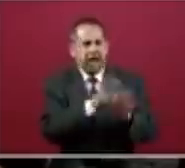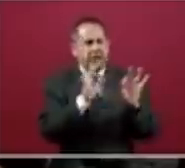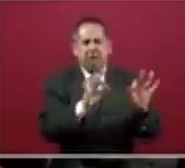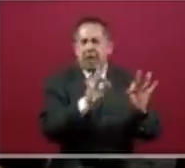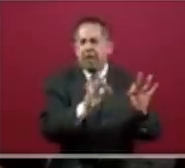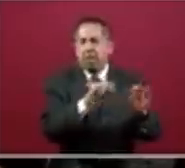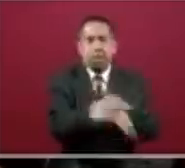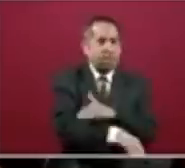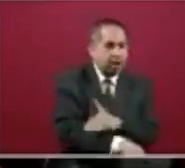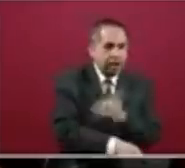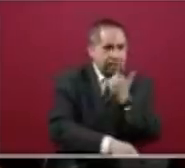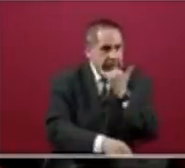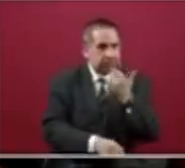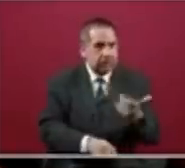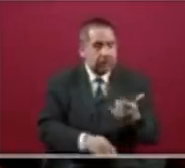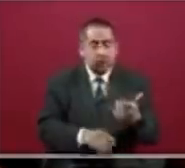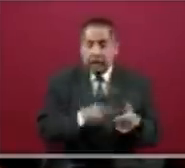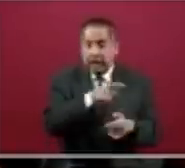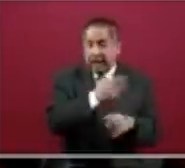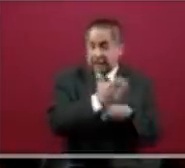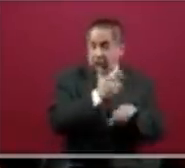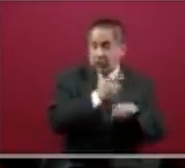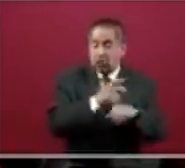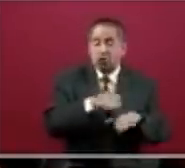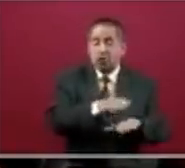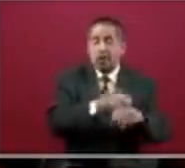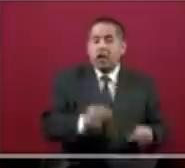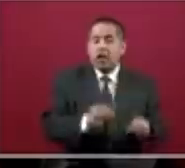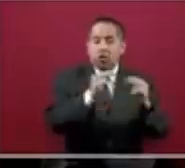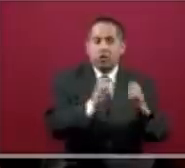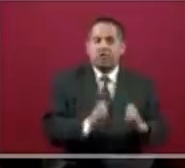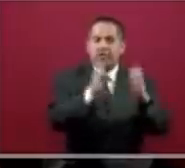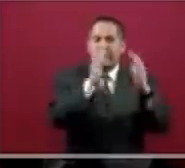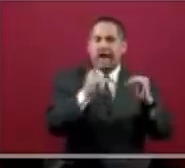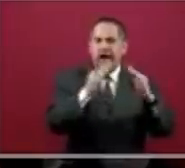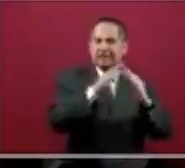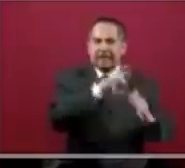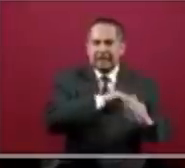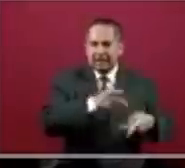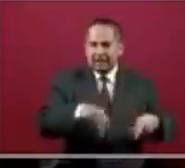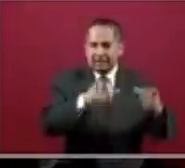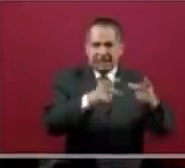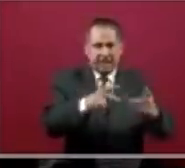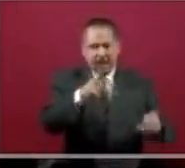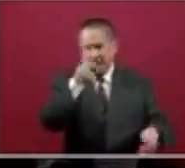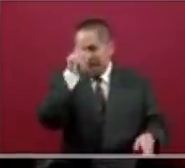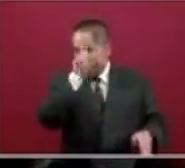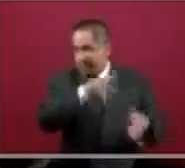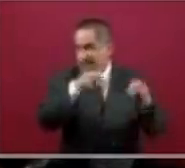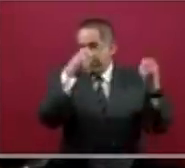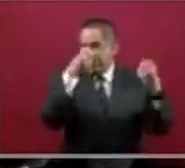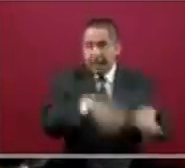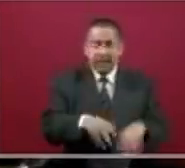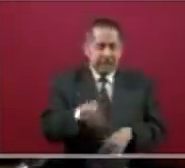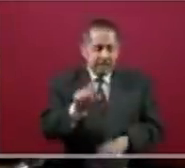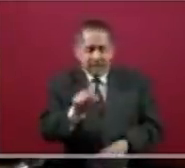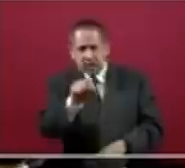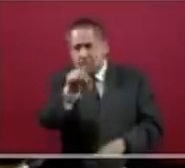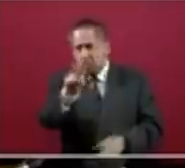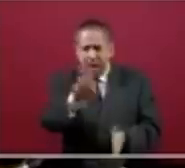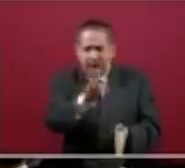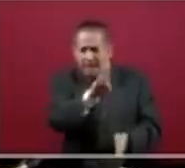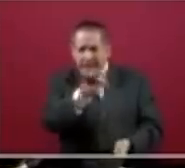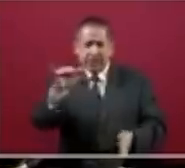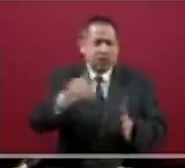llevando al sector inmobiliario de los Estados Unidos en 2008 con una pérdida de 22 billones